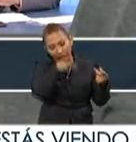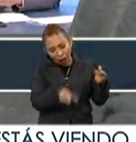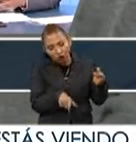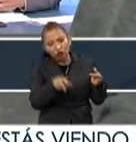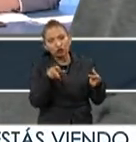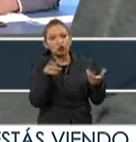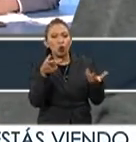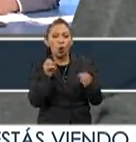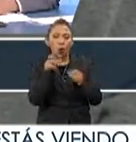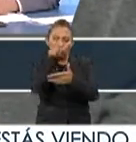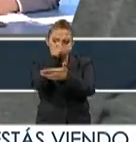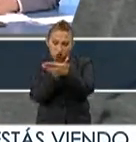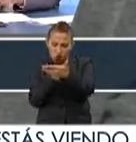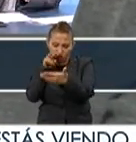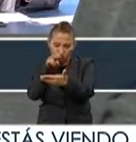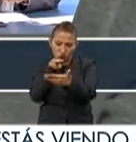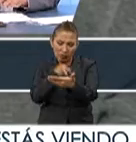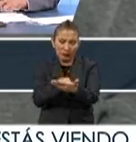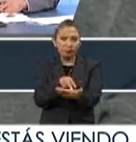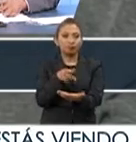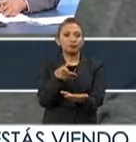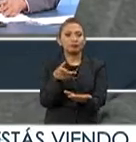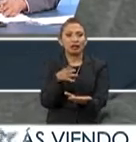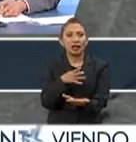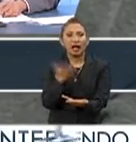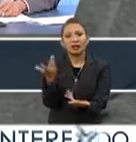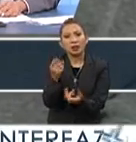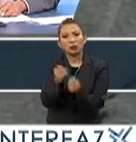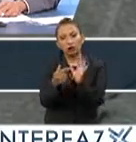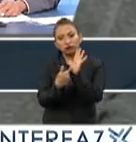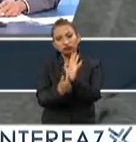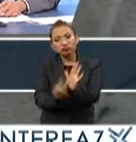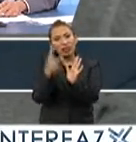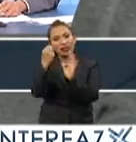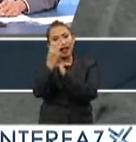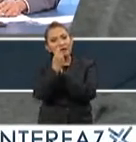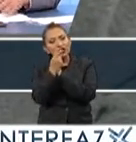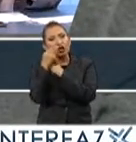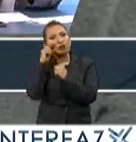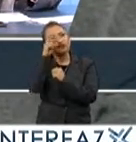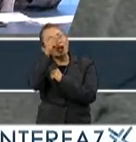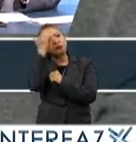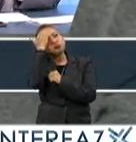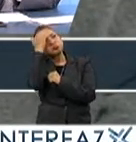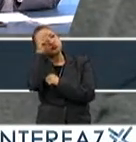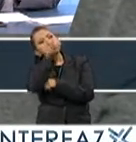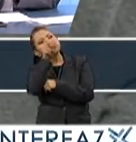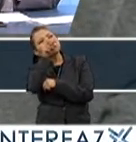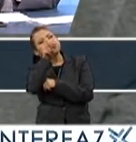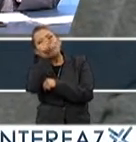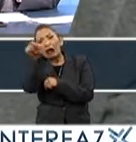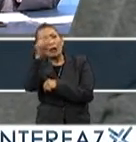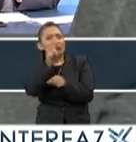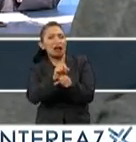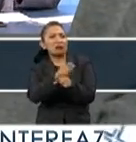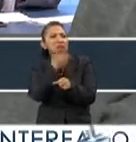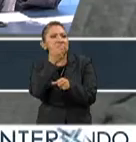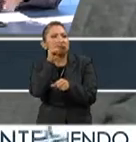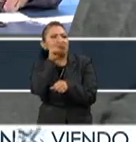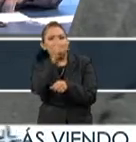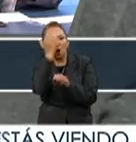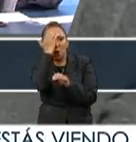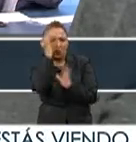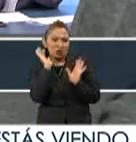los periódicos, en columnas periodísticas, hacía muchas presentaciones en televisión. Él formaba parte de nuestro día a día.